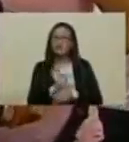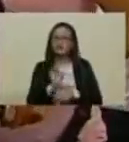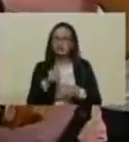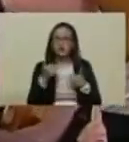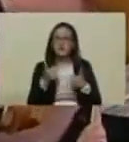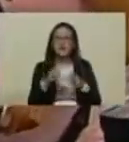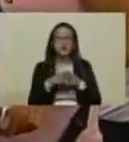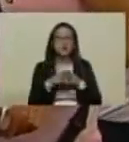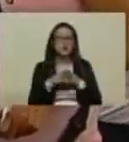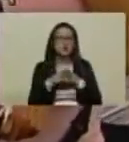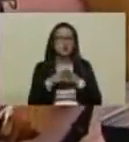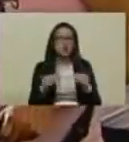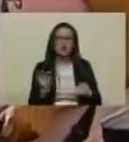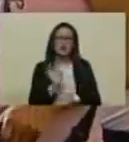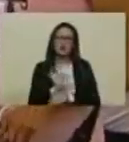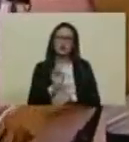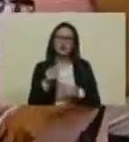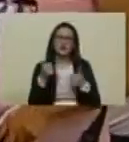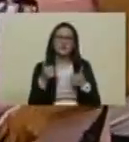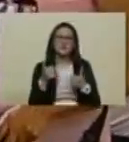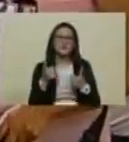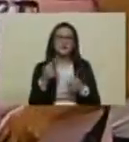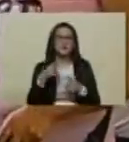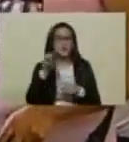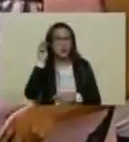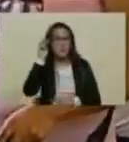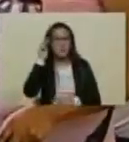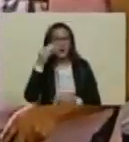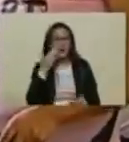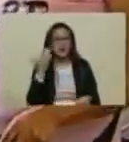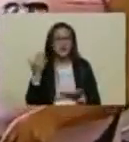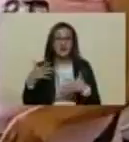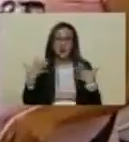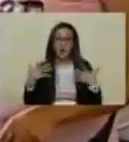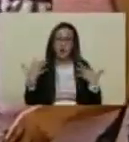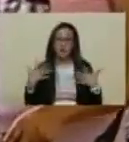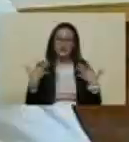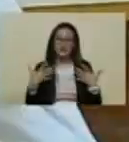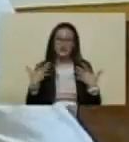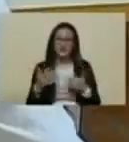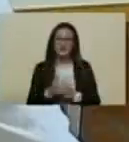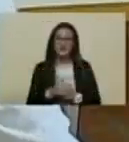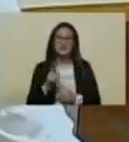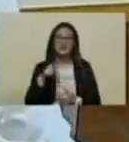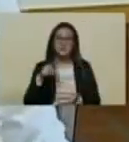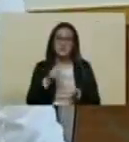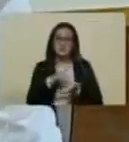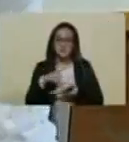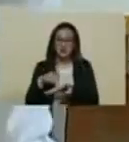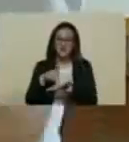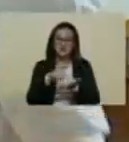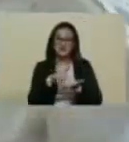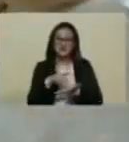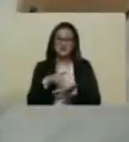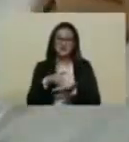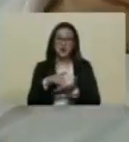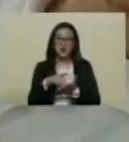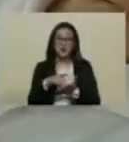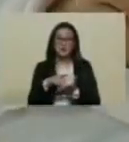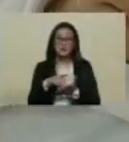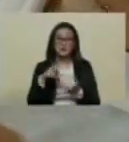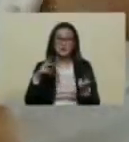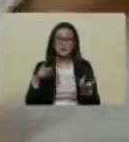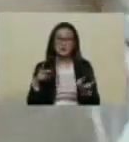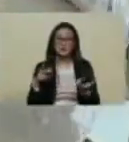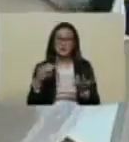decir, todo. Tenemos aquí también a una de las maestras que estaba muy contenta, incluso participó en el acto cultural. ¿Cuál es su